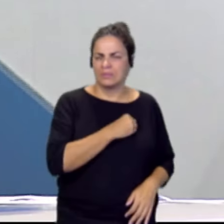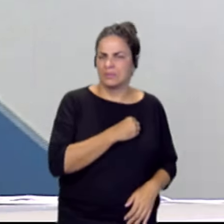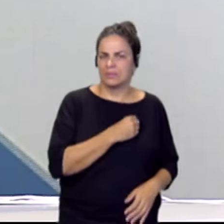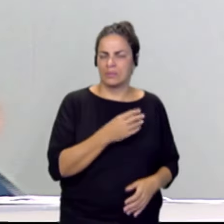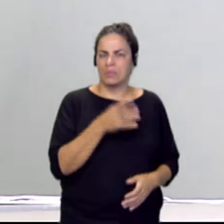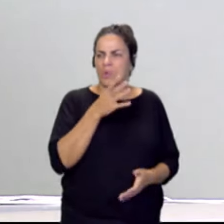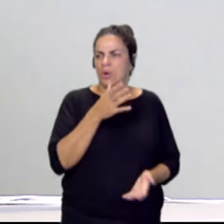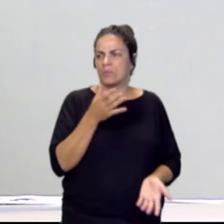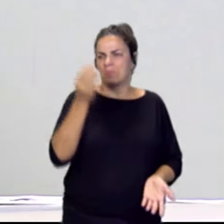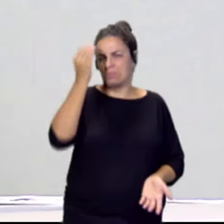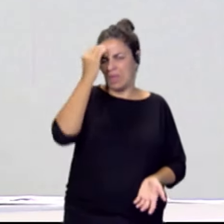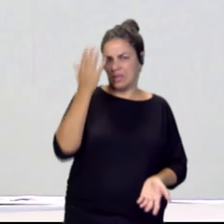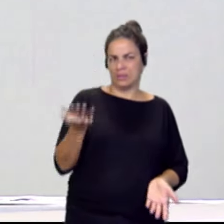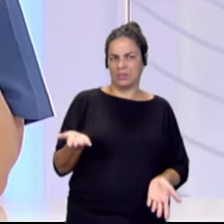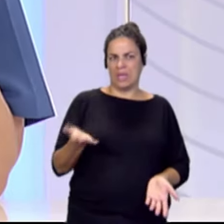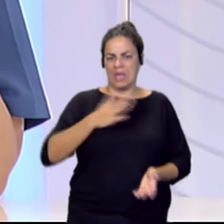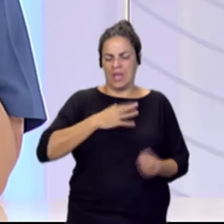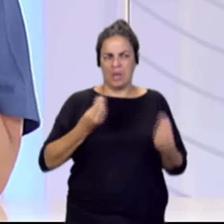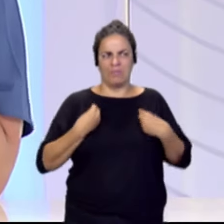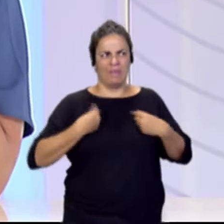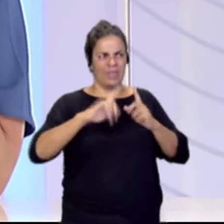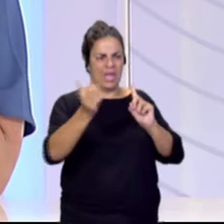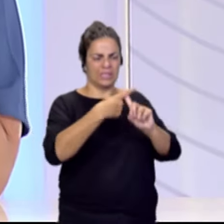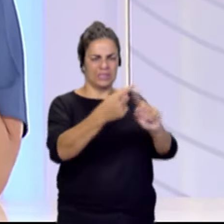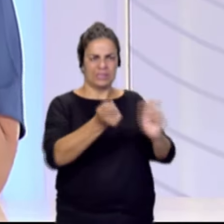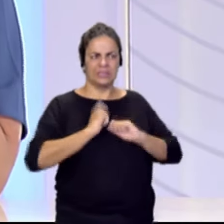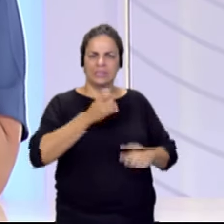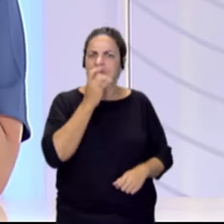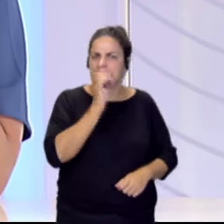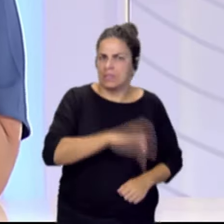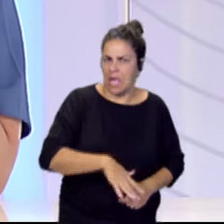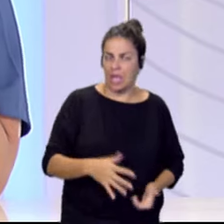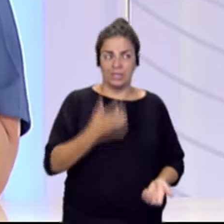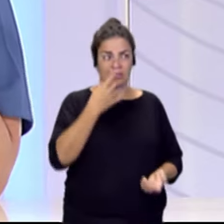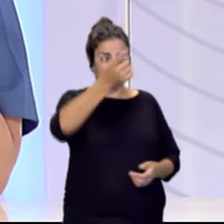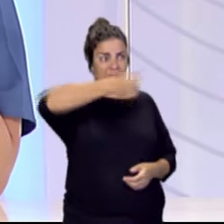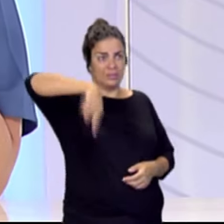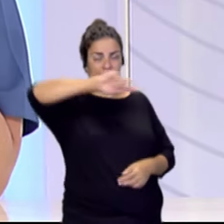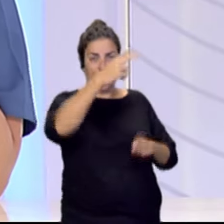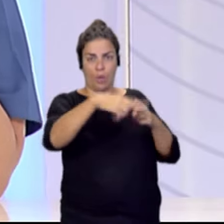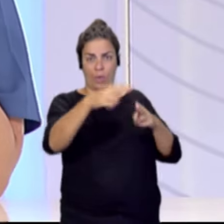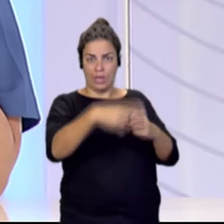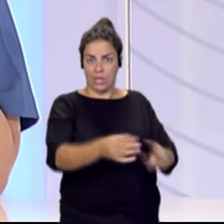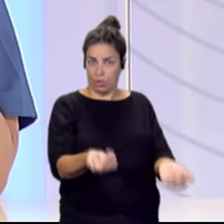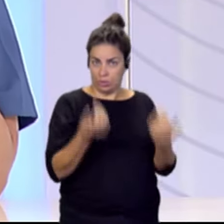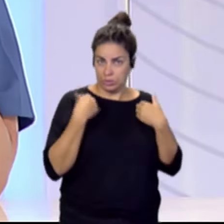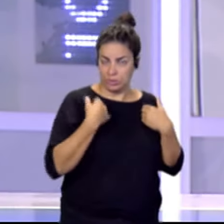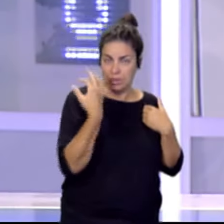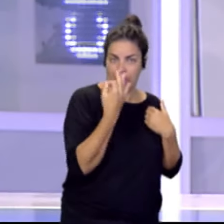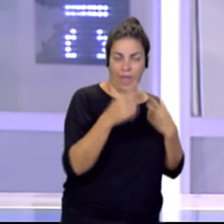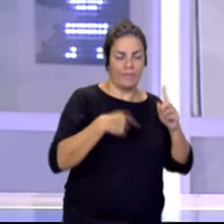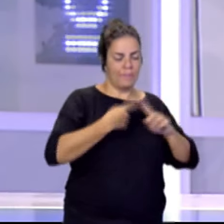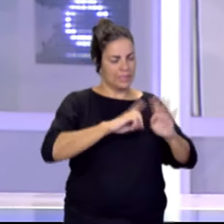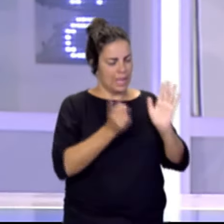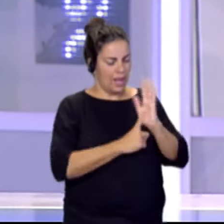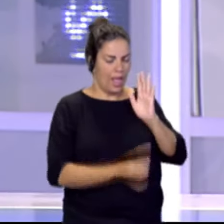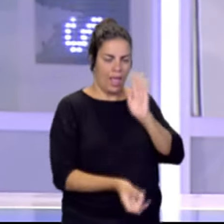es, ¿quién me va a arreglar a mí la vida? ¿Quién va a arreglar? Que si los que están ahí para poder gestionar, para poder legislar y para poder